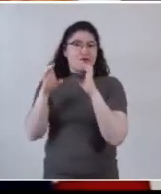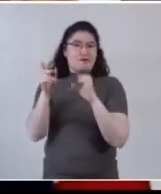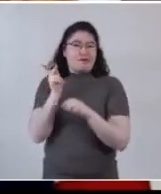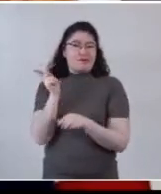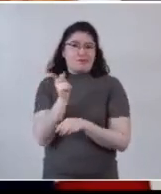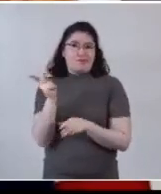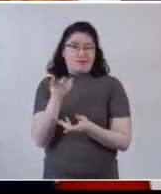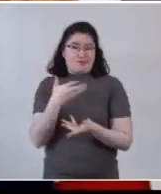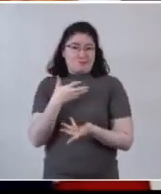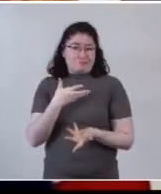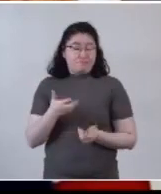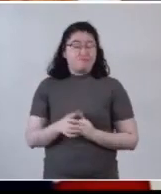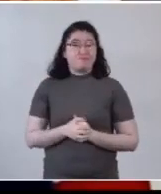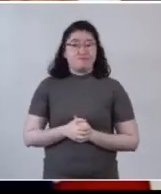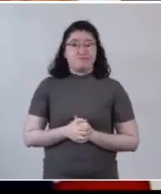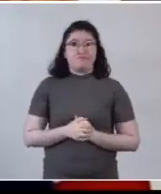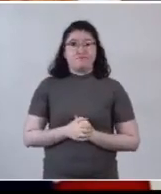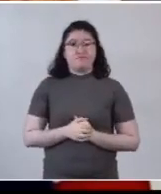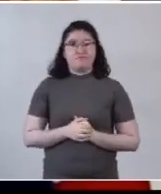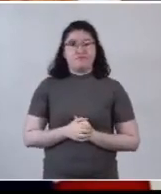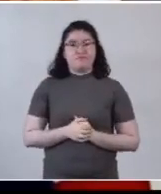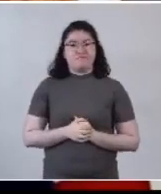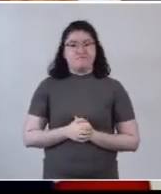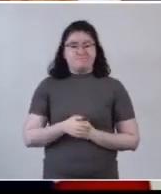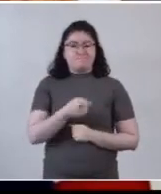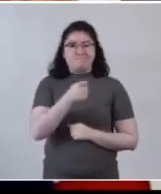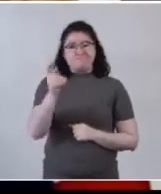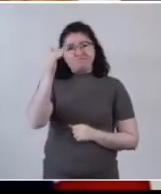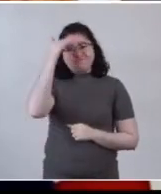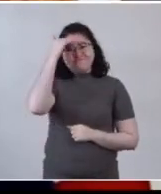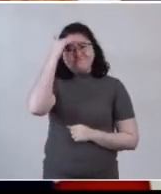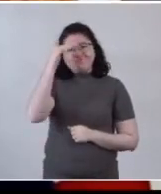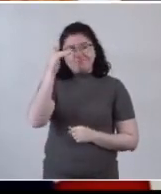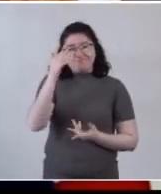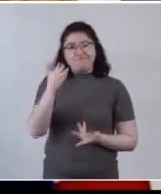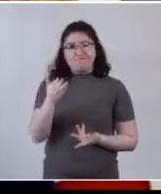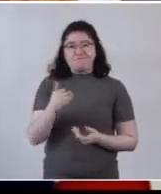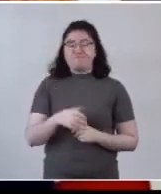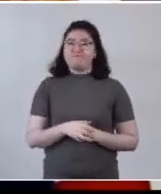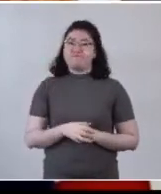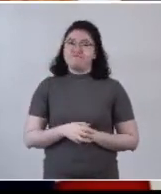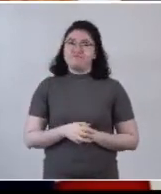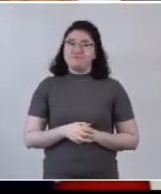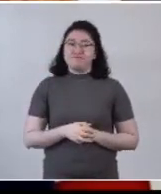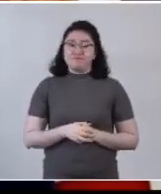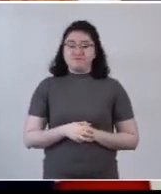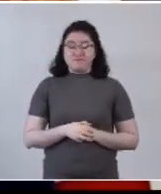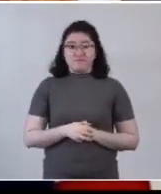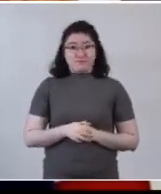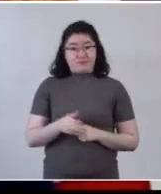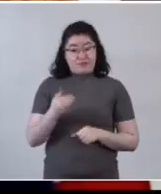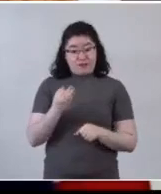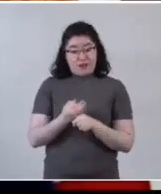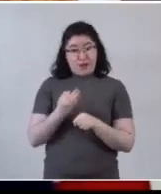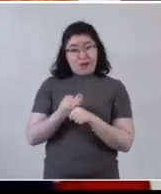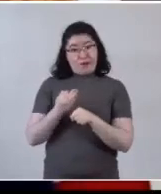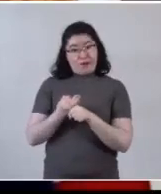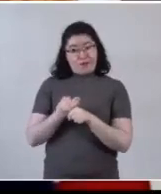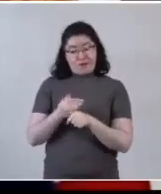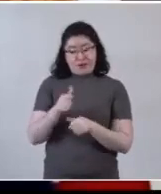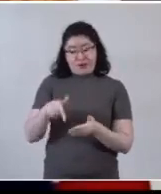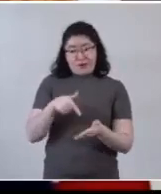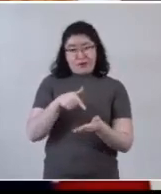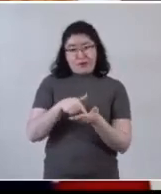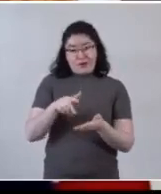tuvo. Como es público, dada la densidad demográfica en esta región,